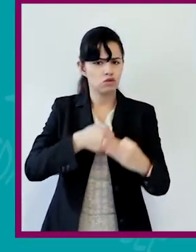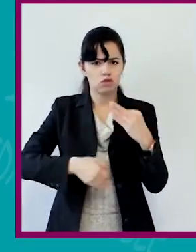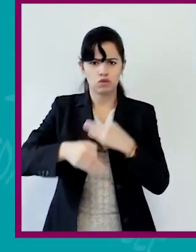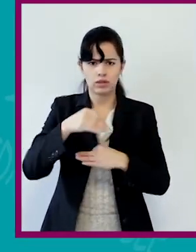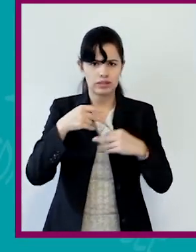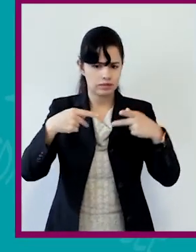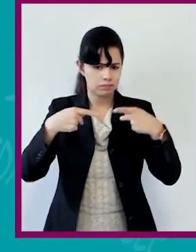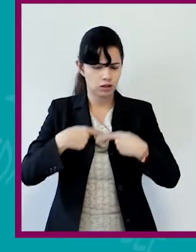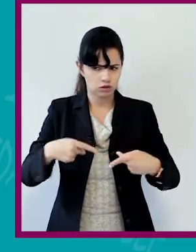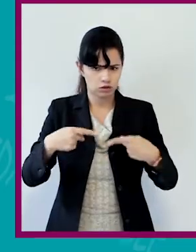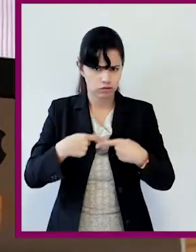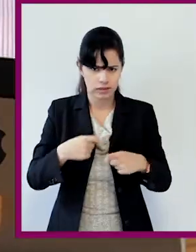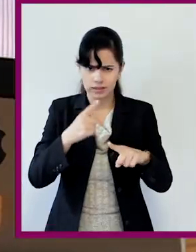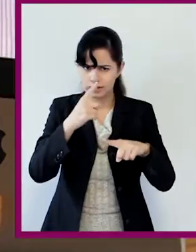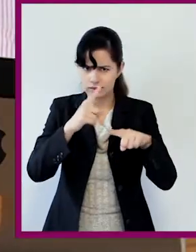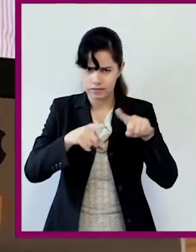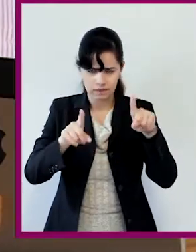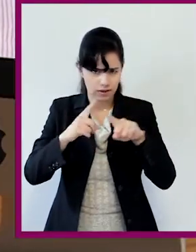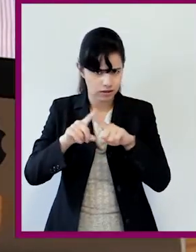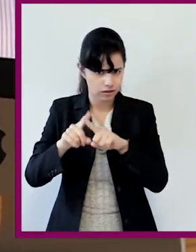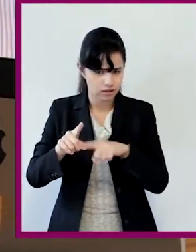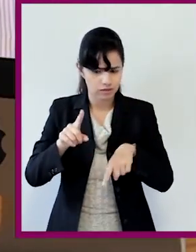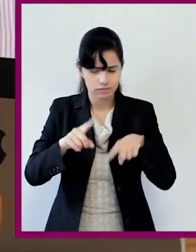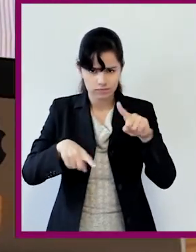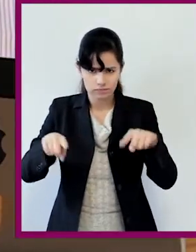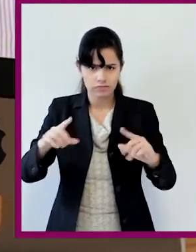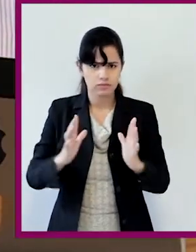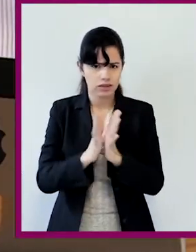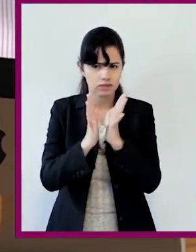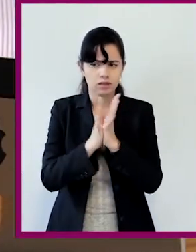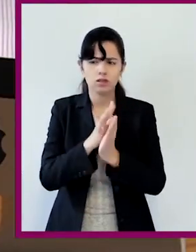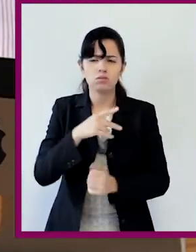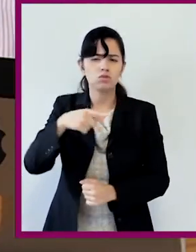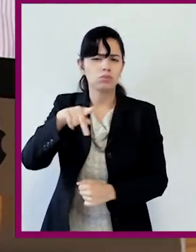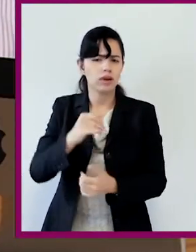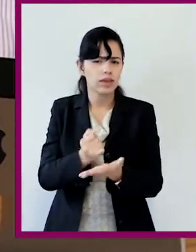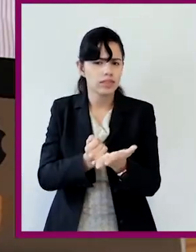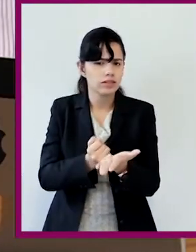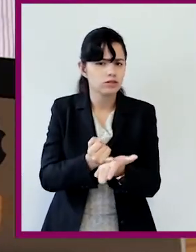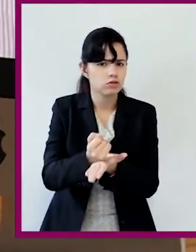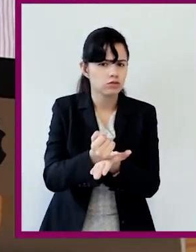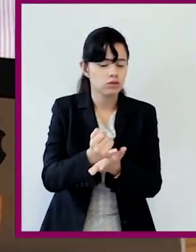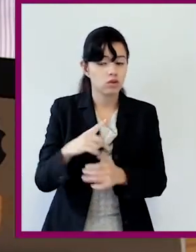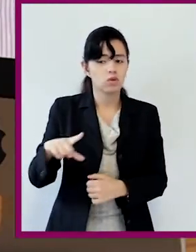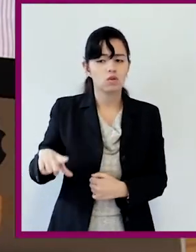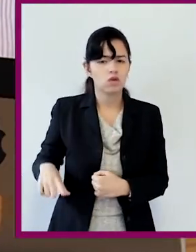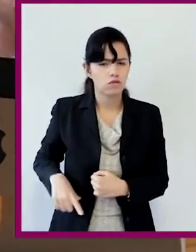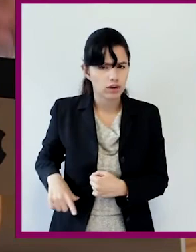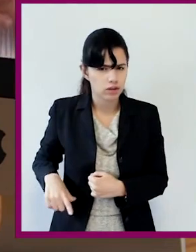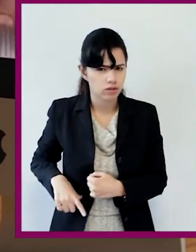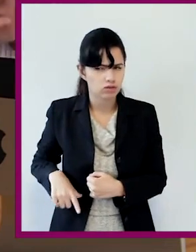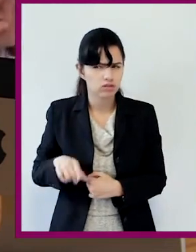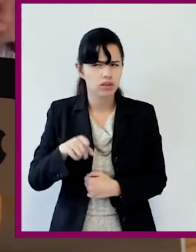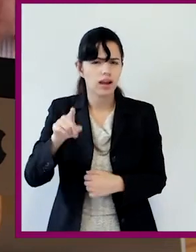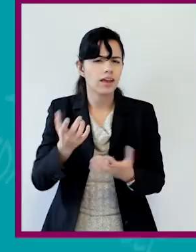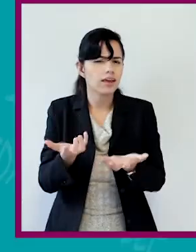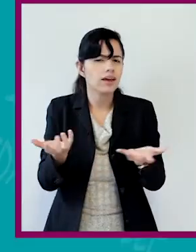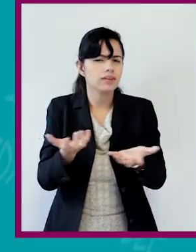de todos y todas, capacidad de determinar qué es lo que el Estado y el gobierno tienen que